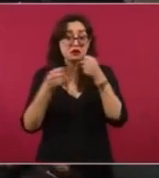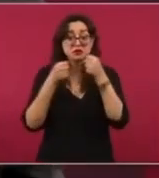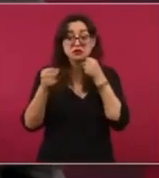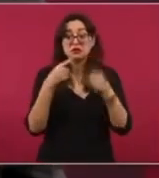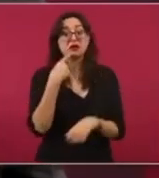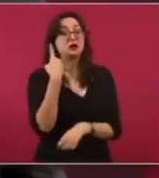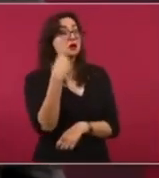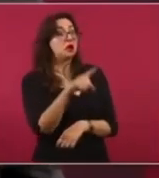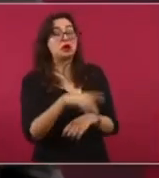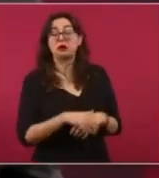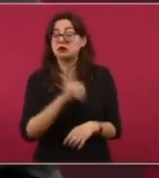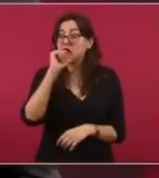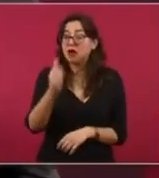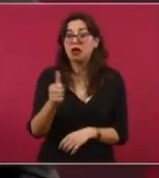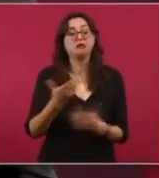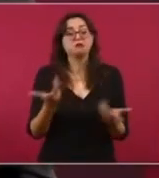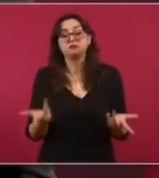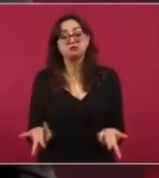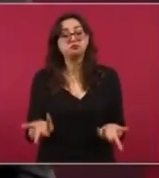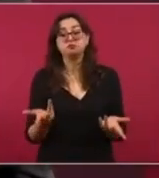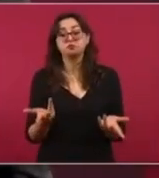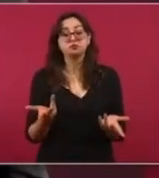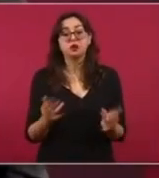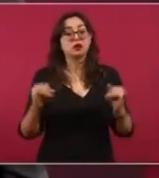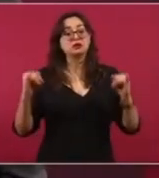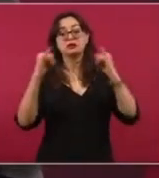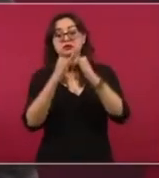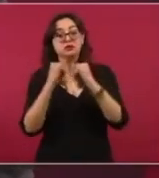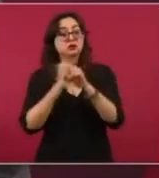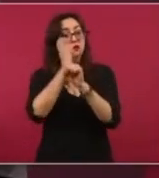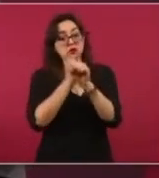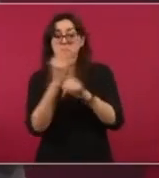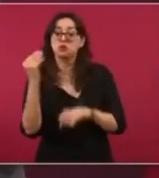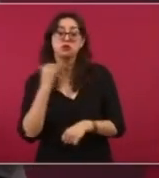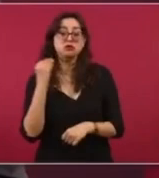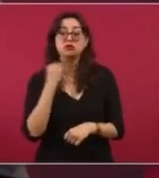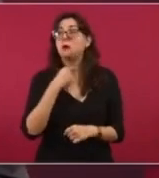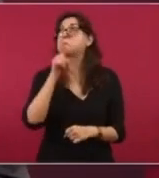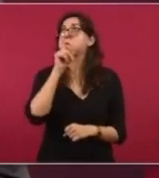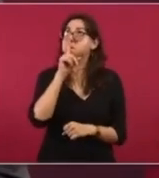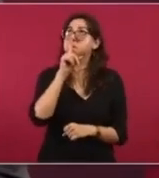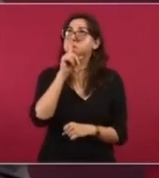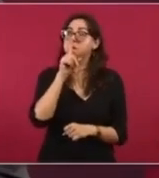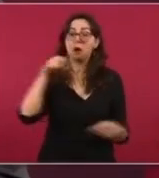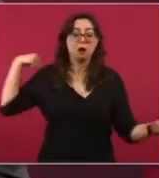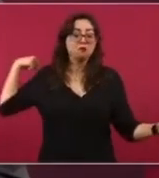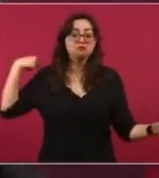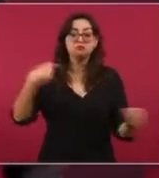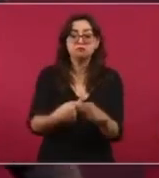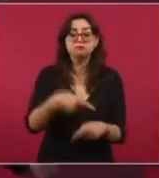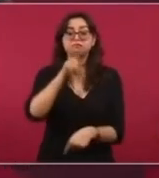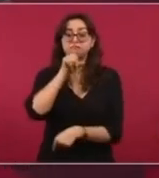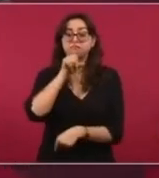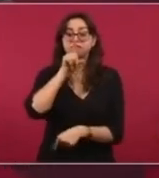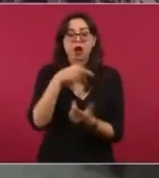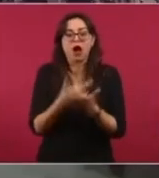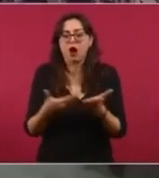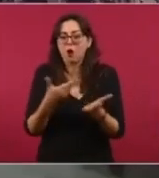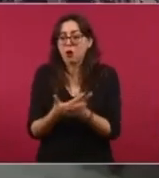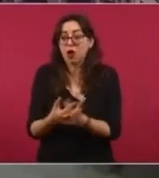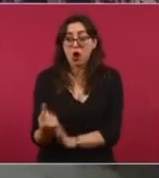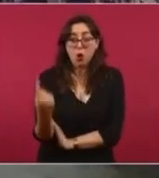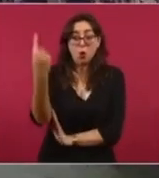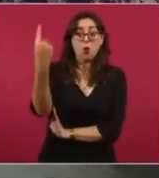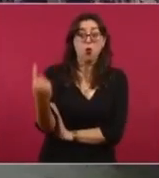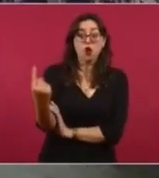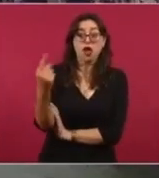Ni los intelectuales tampoco, ni los del Instituto de Investigaciones Jurídicas. Entonces, lo